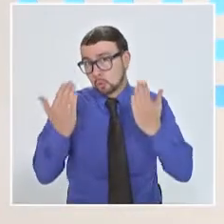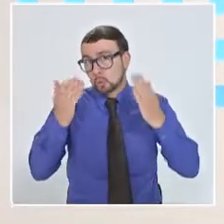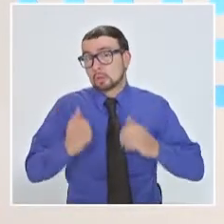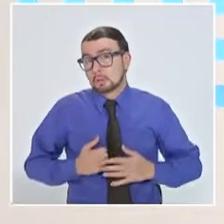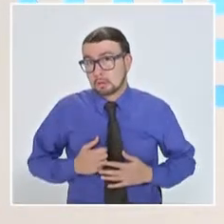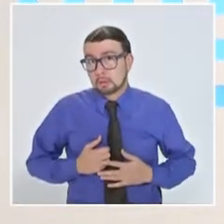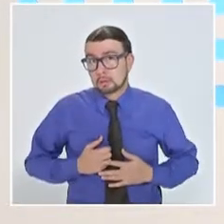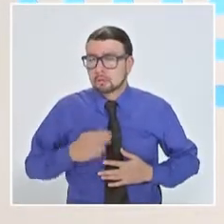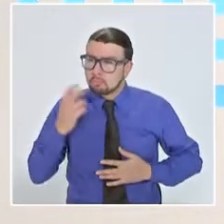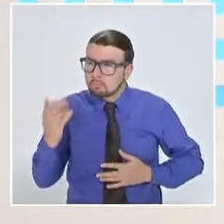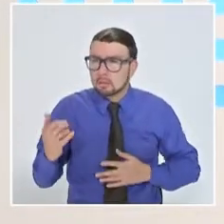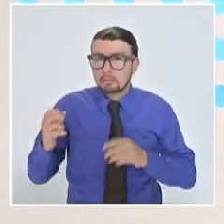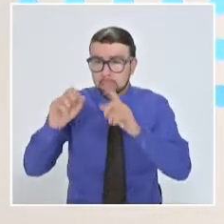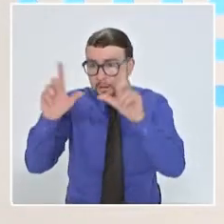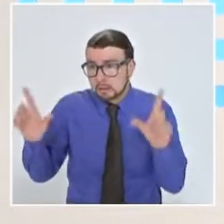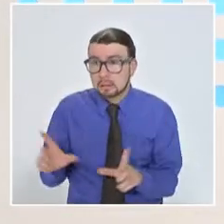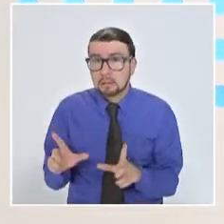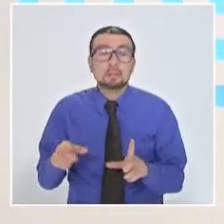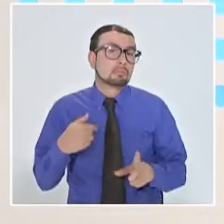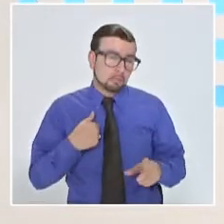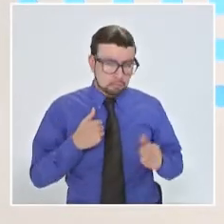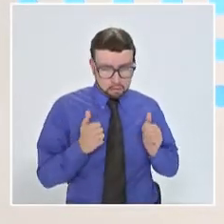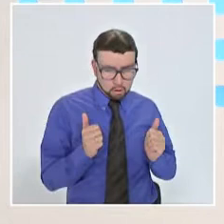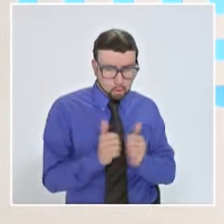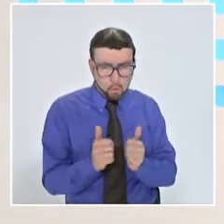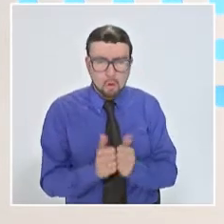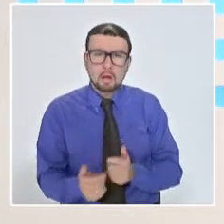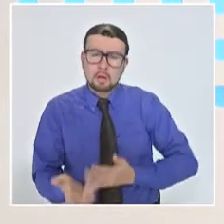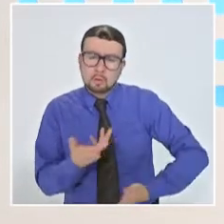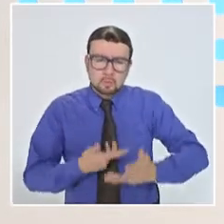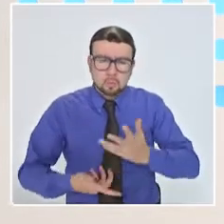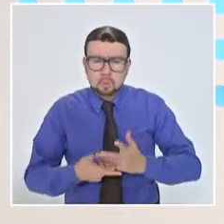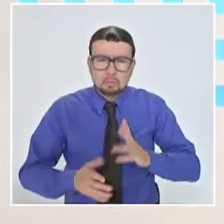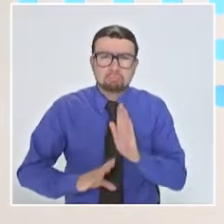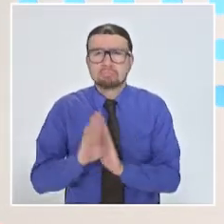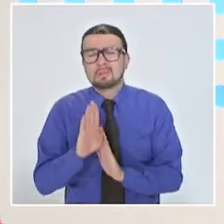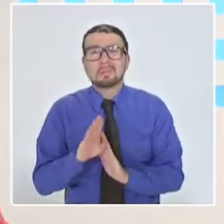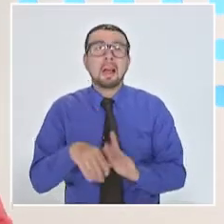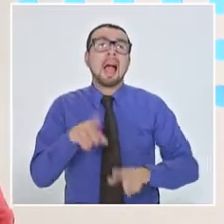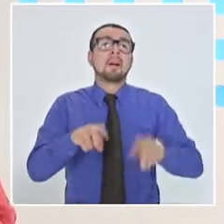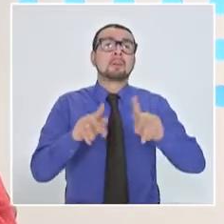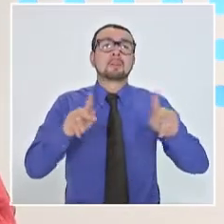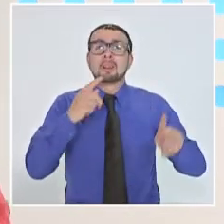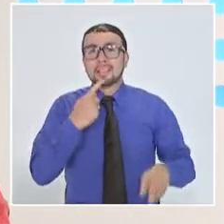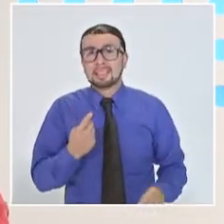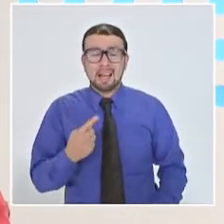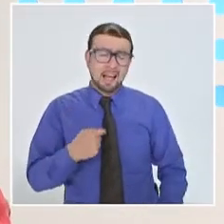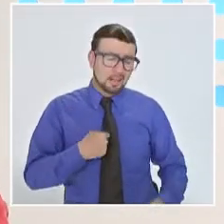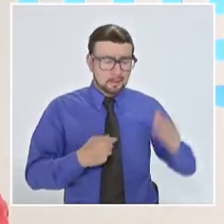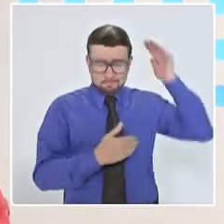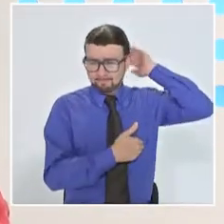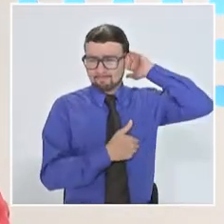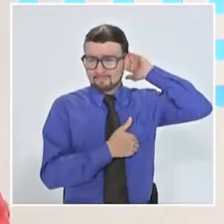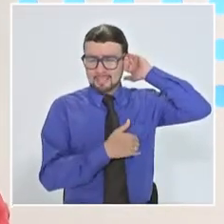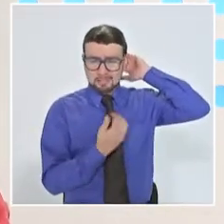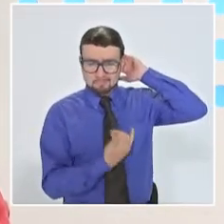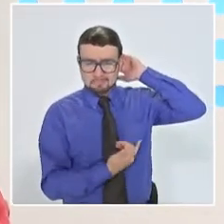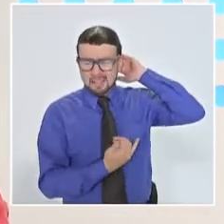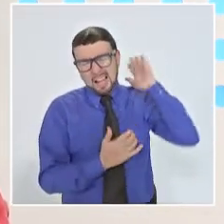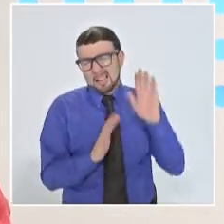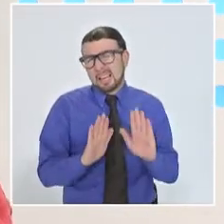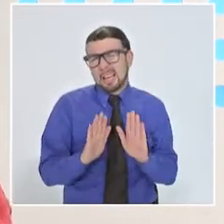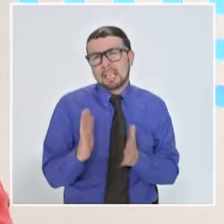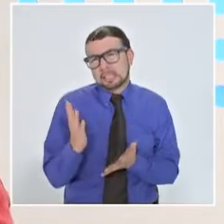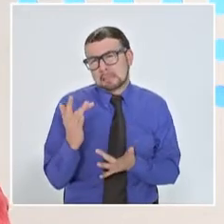que ir acompañado del apoyo de ustedes. Porque muchas personas dicen, me apareció esto, voy a esperar a